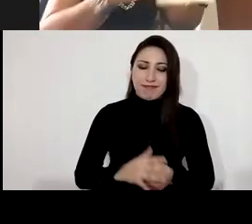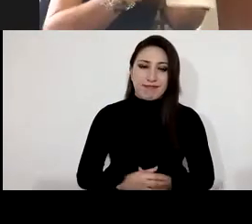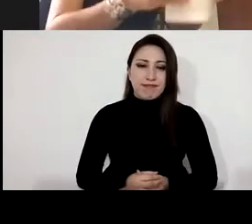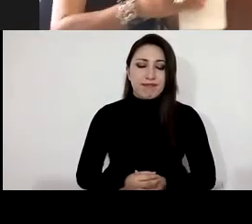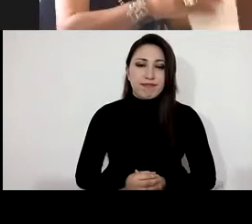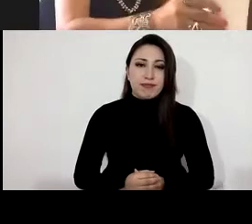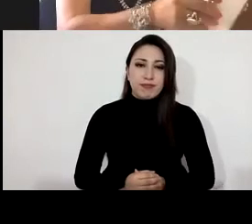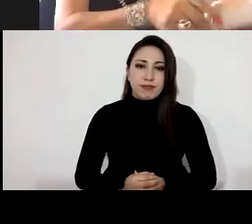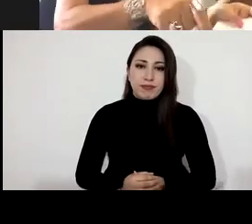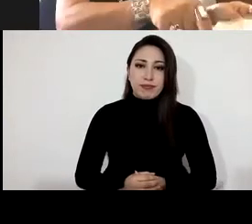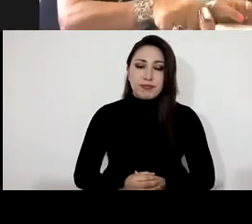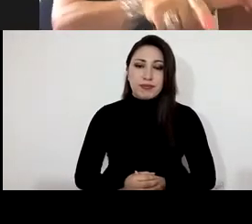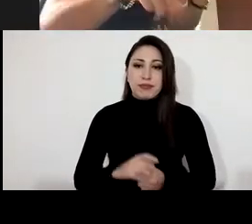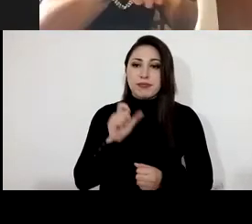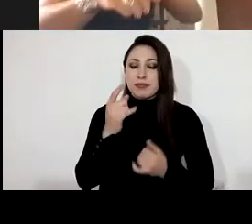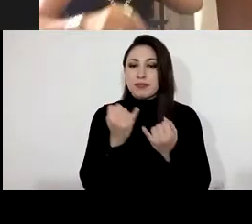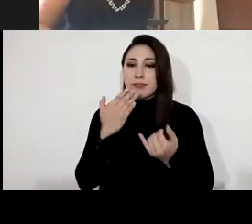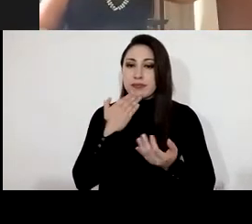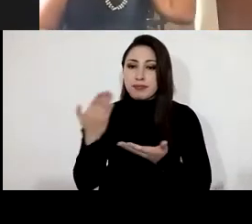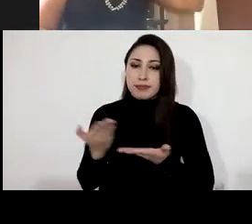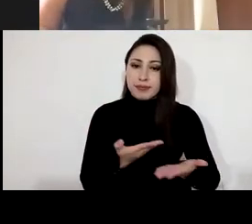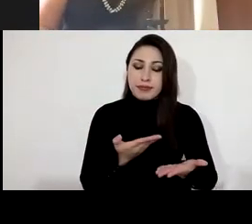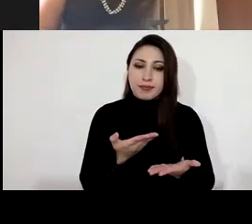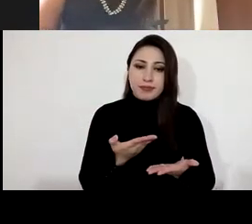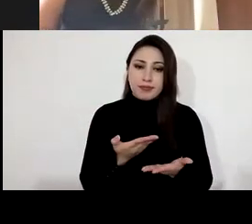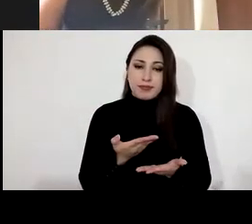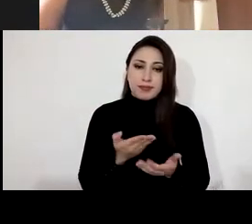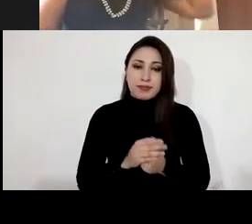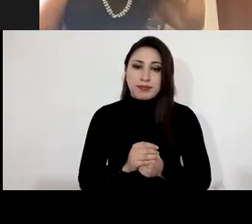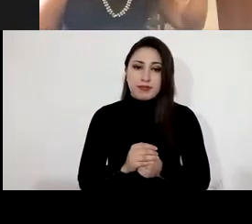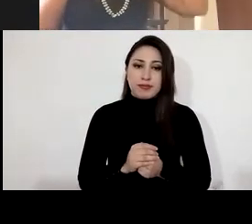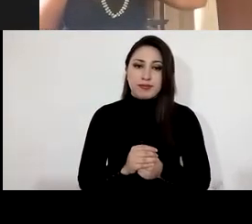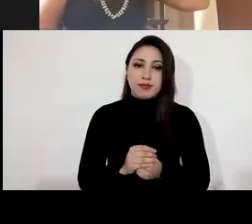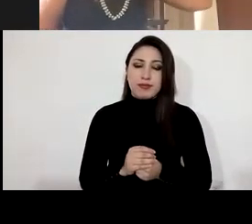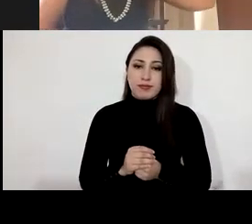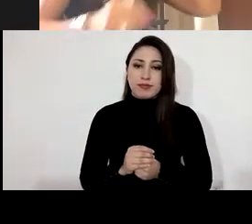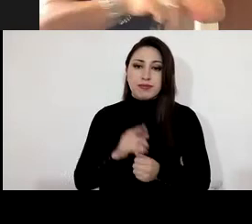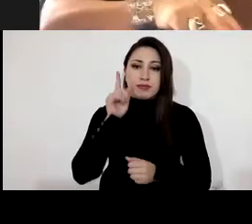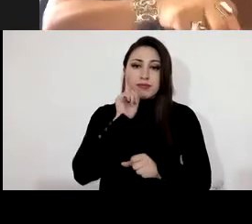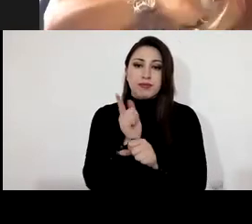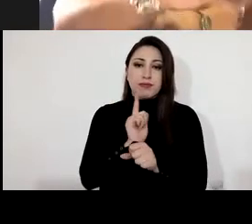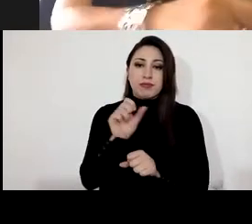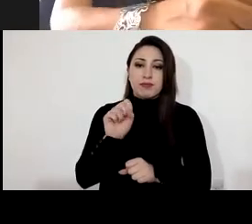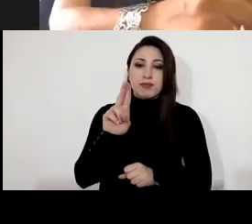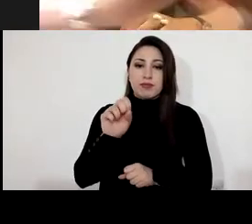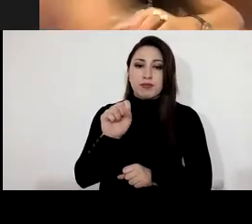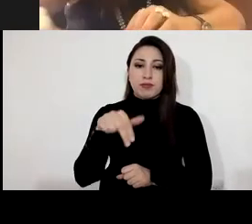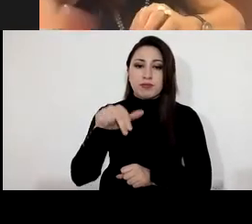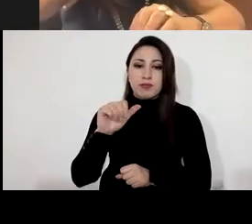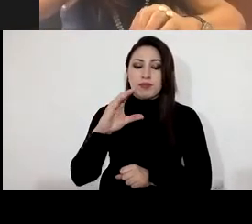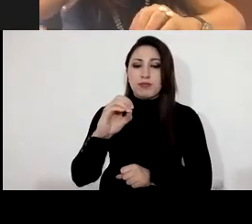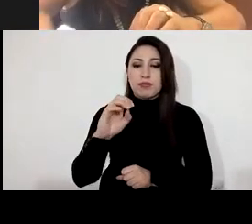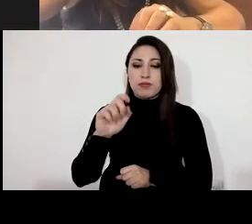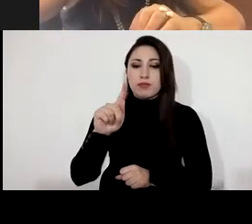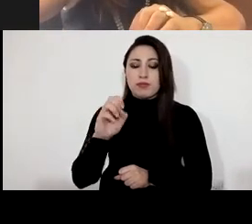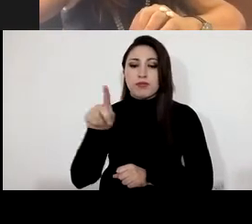licenciada Marta. También le damos la bienvenida a esta sesión y a la integración de este comité a la licenciada Susana de la Luz Coeto Valera, como